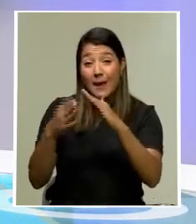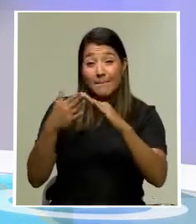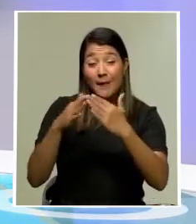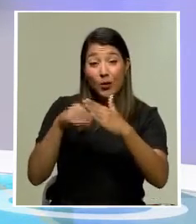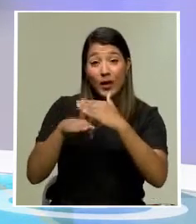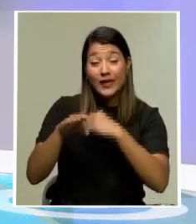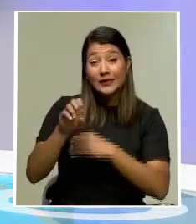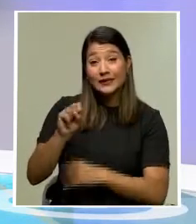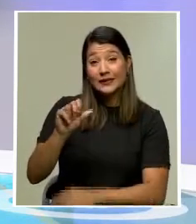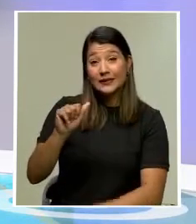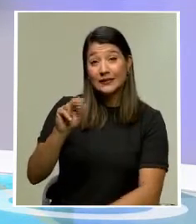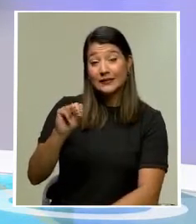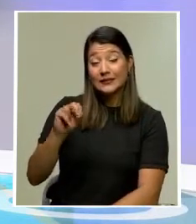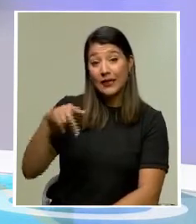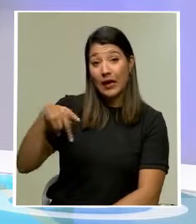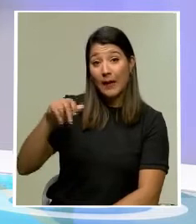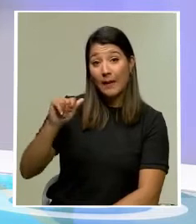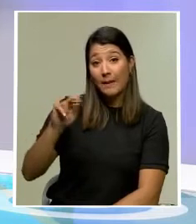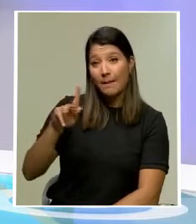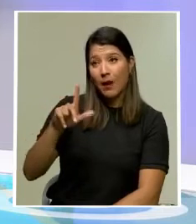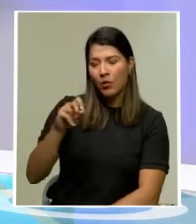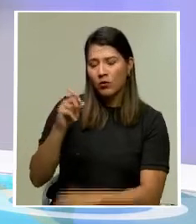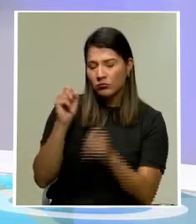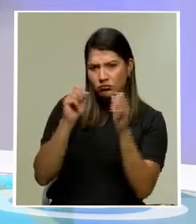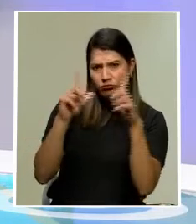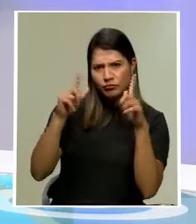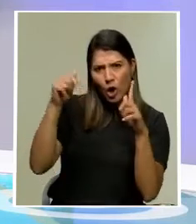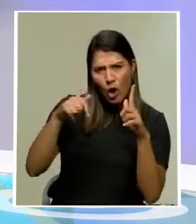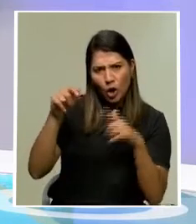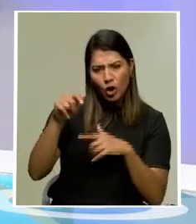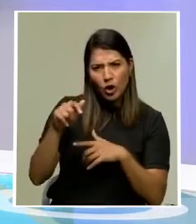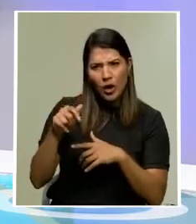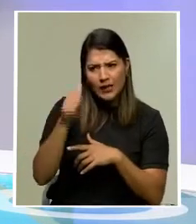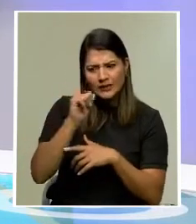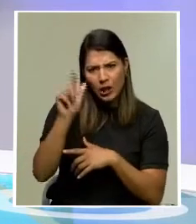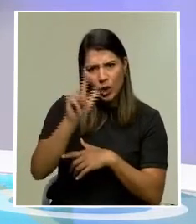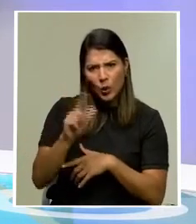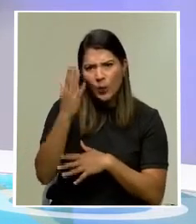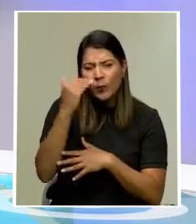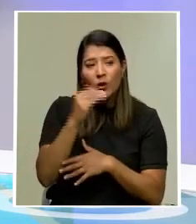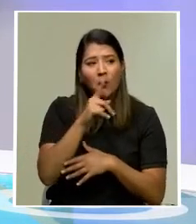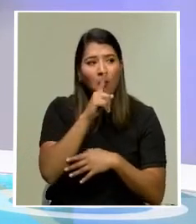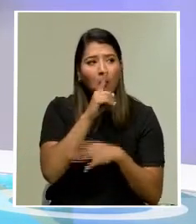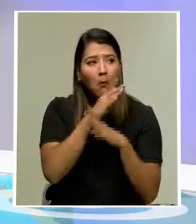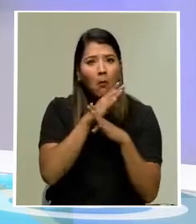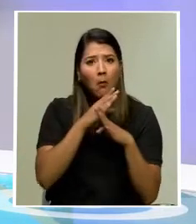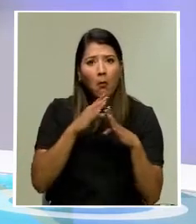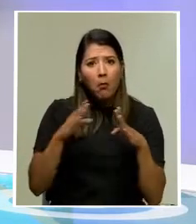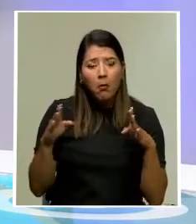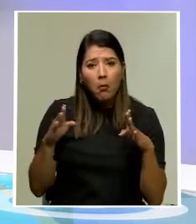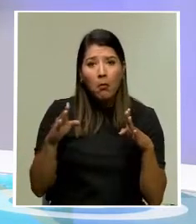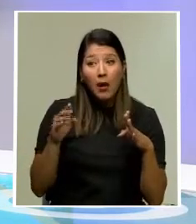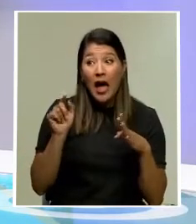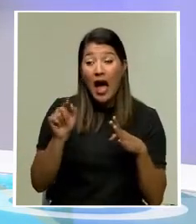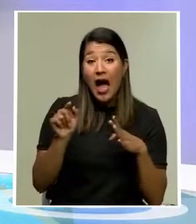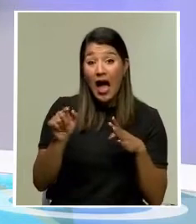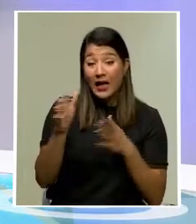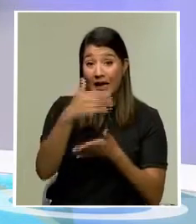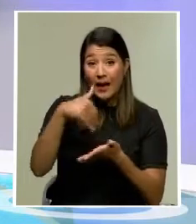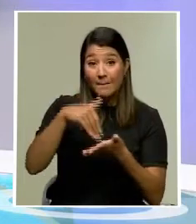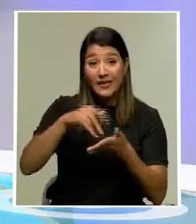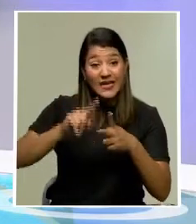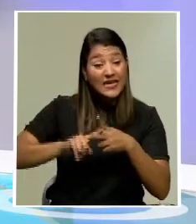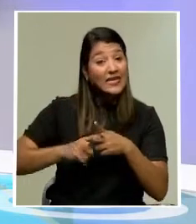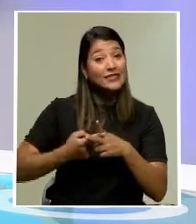sorprendieron este lunes por un abrumador silencio. La capital económica de América Latina inició oficialmente